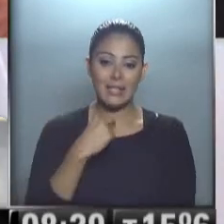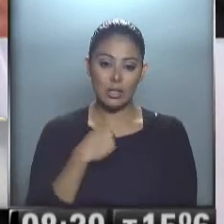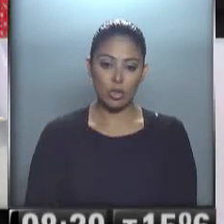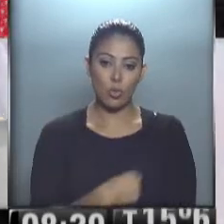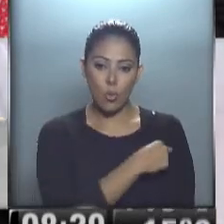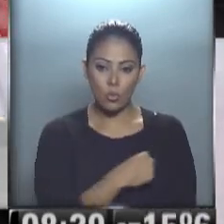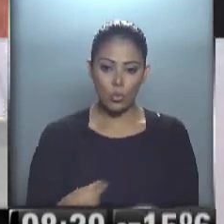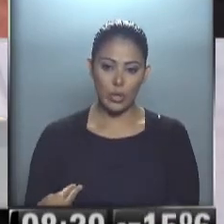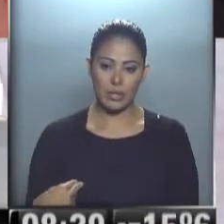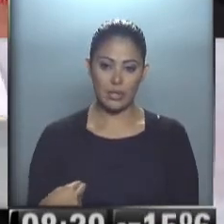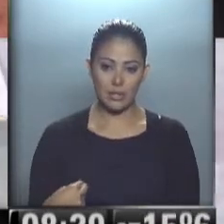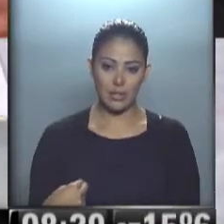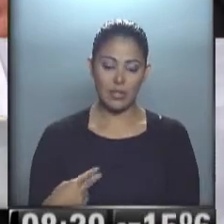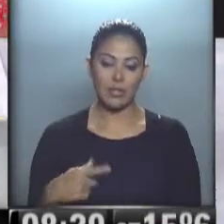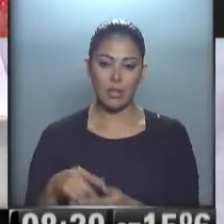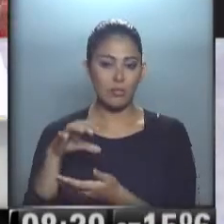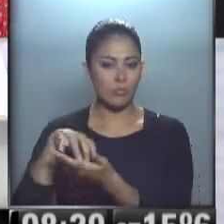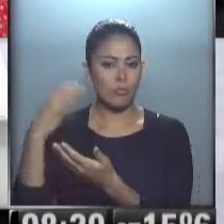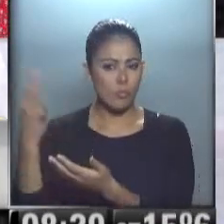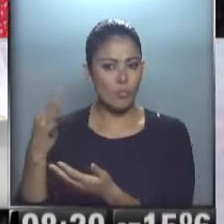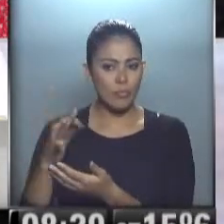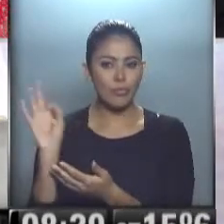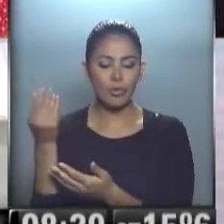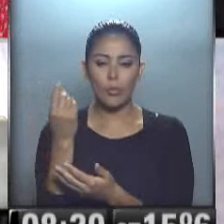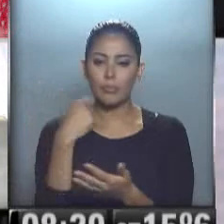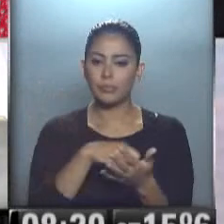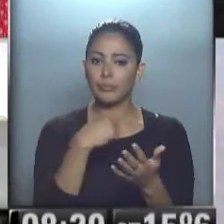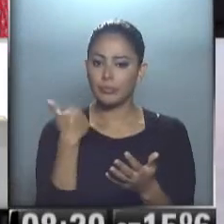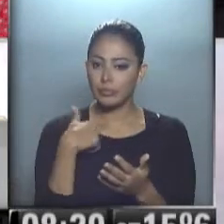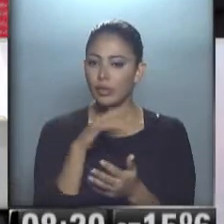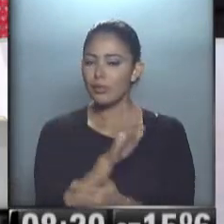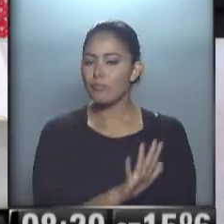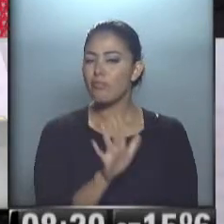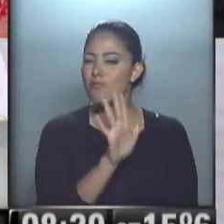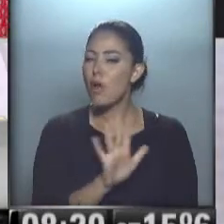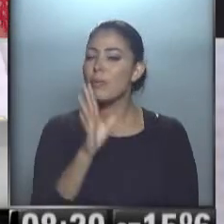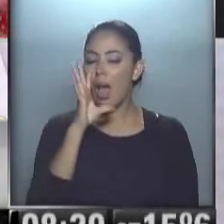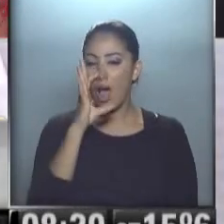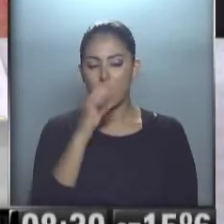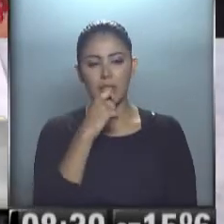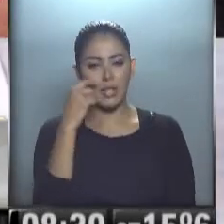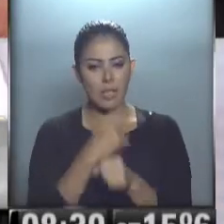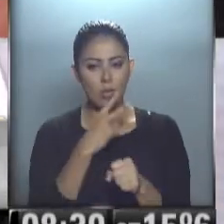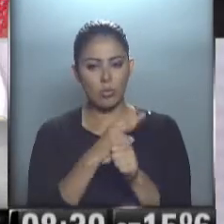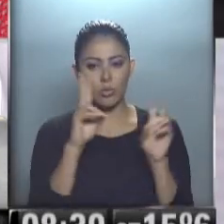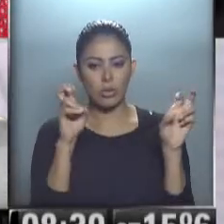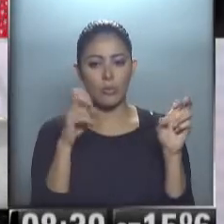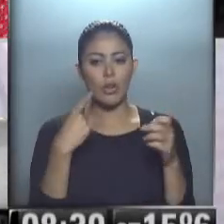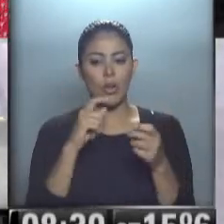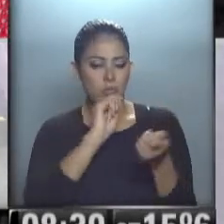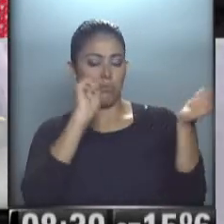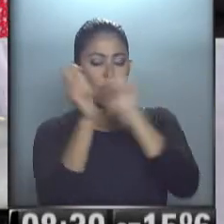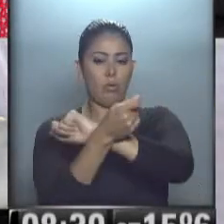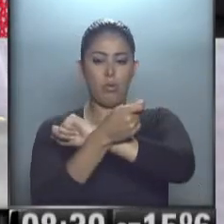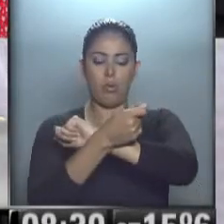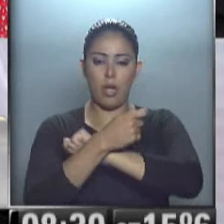esta plaza financiera para los capitales argentinos que se sospecha según el lado de los países a los no pero que cambió de timón